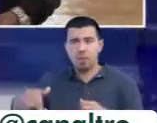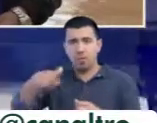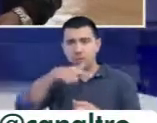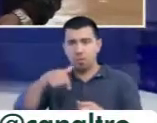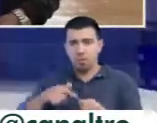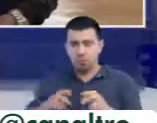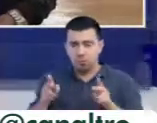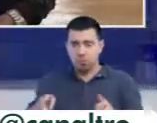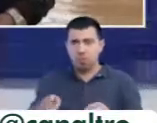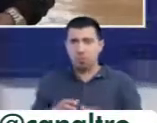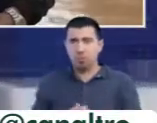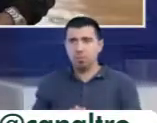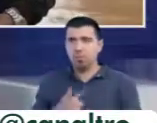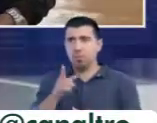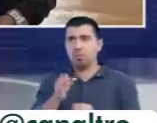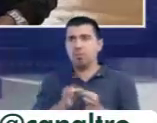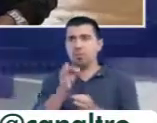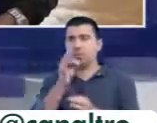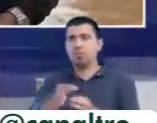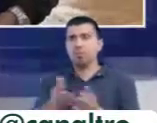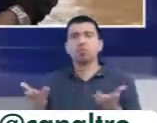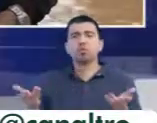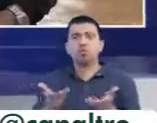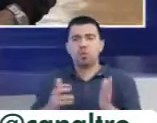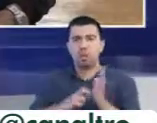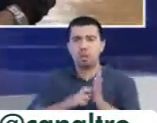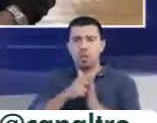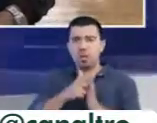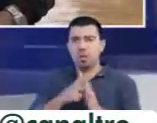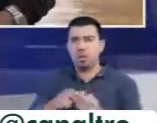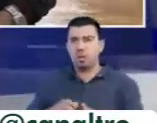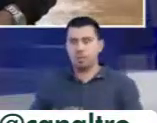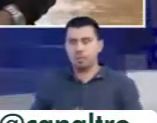es la información que tengo de momento desde el municipio de Girón, informó Joana Niño para Oriente Noticias.